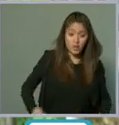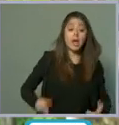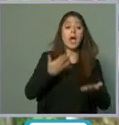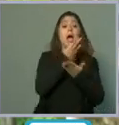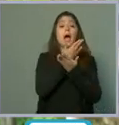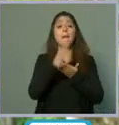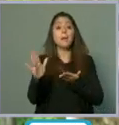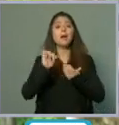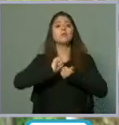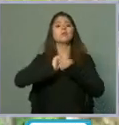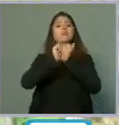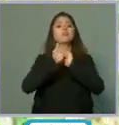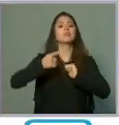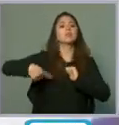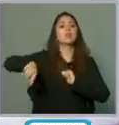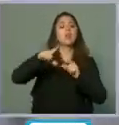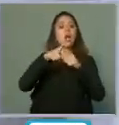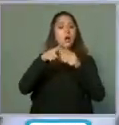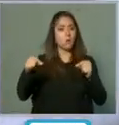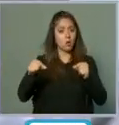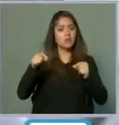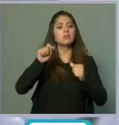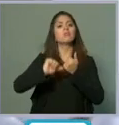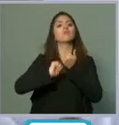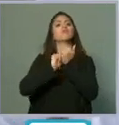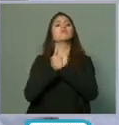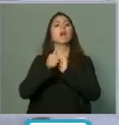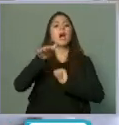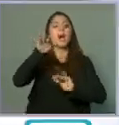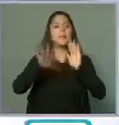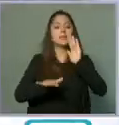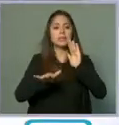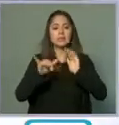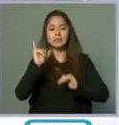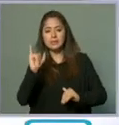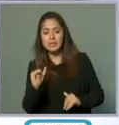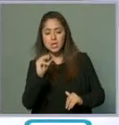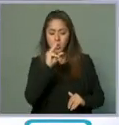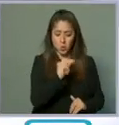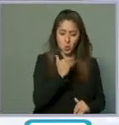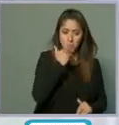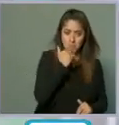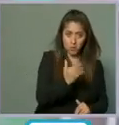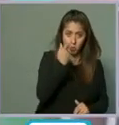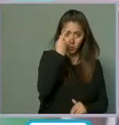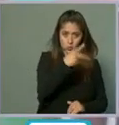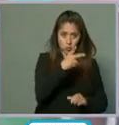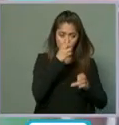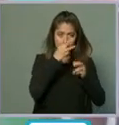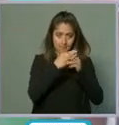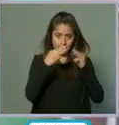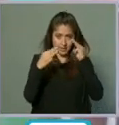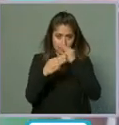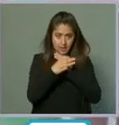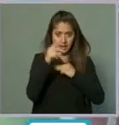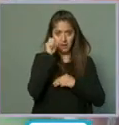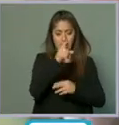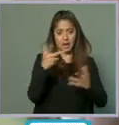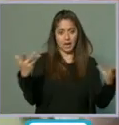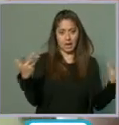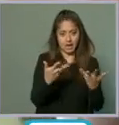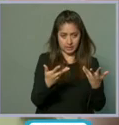japoneses es el que afecta y el que da, digamos, resultados a un buen producto, ¿no?